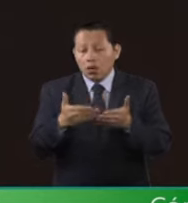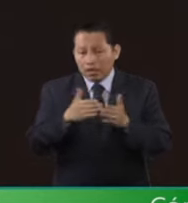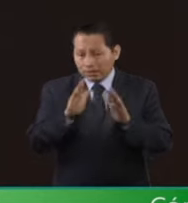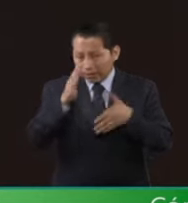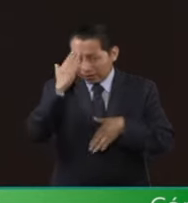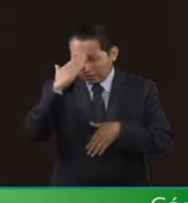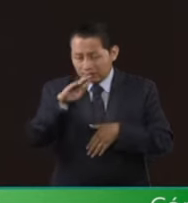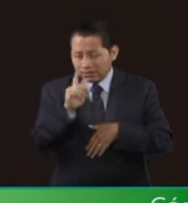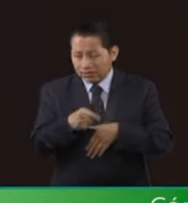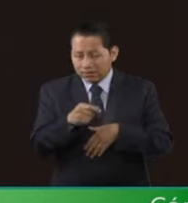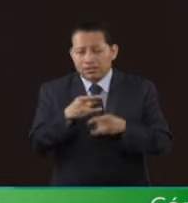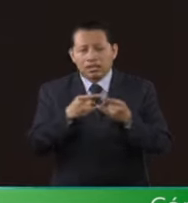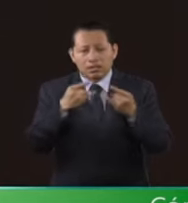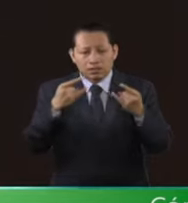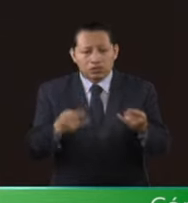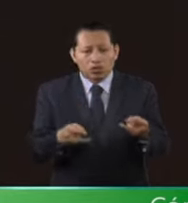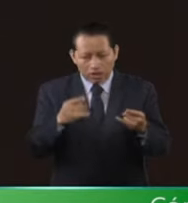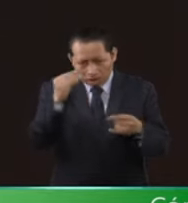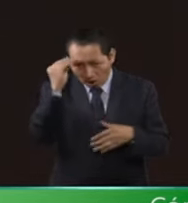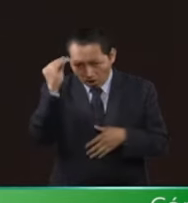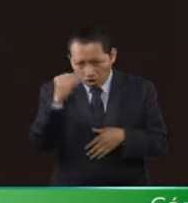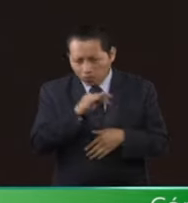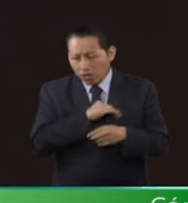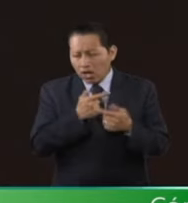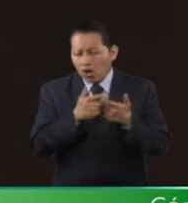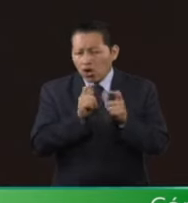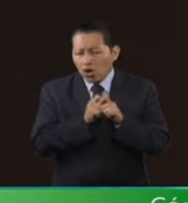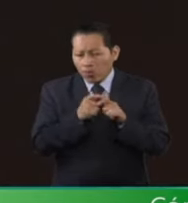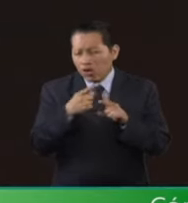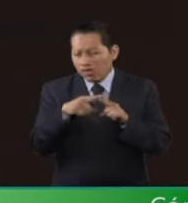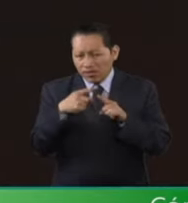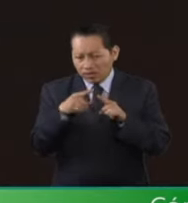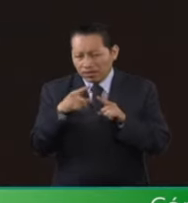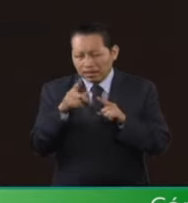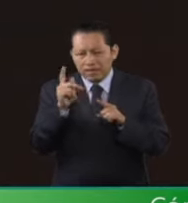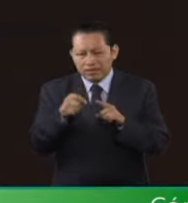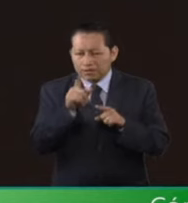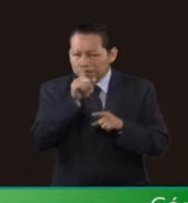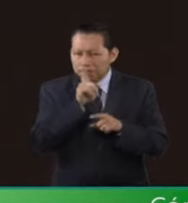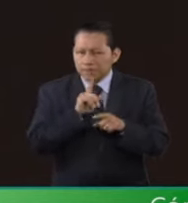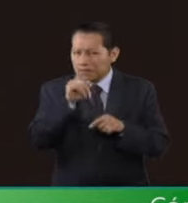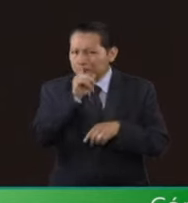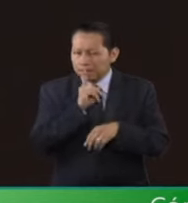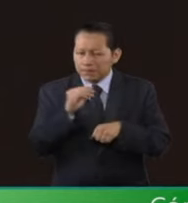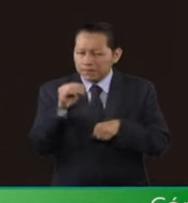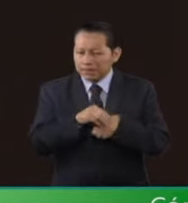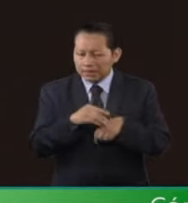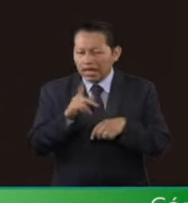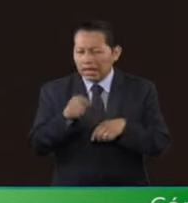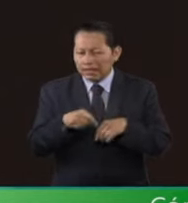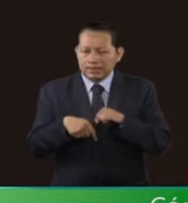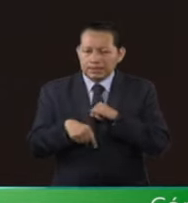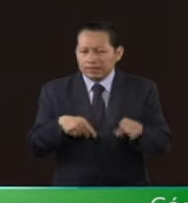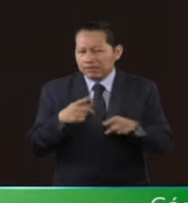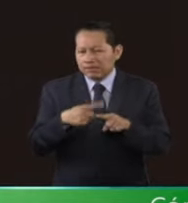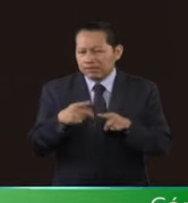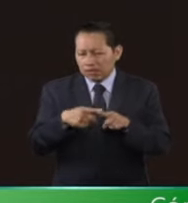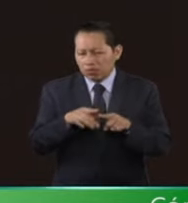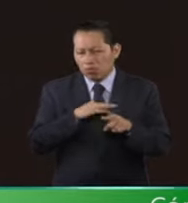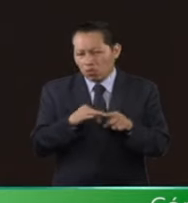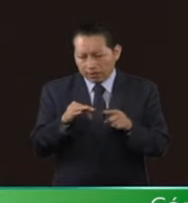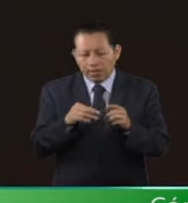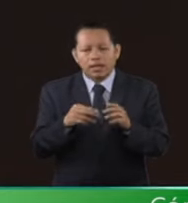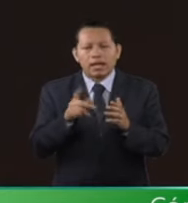se está contando la historia del horror de un grupo de arrogantes que, mintiendo sobre su ser de izquierda, cambiaron al